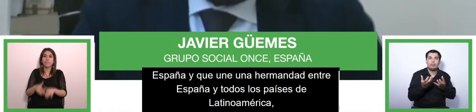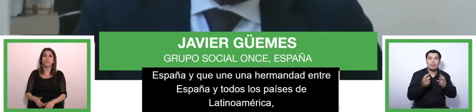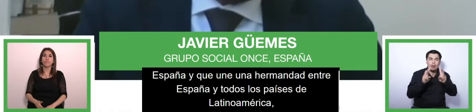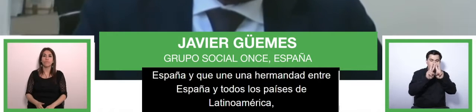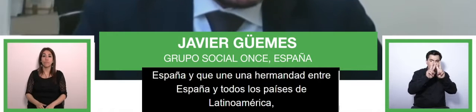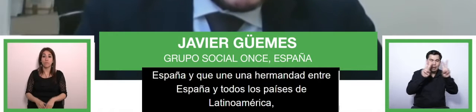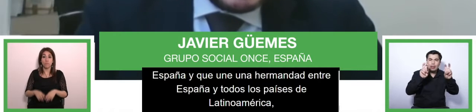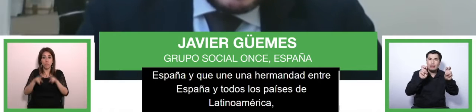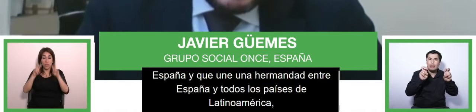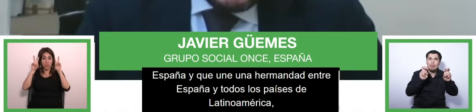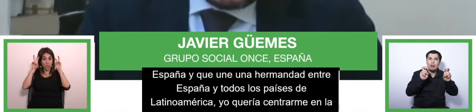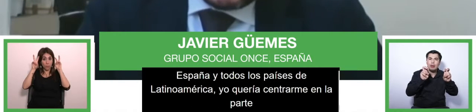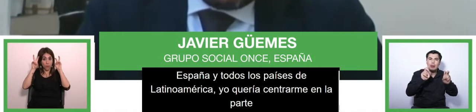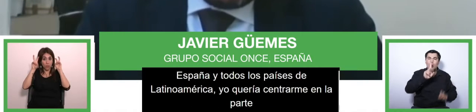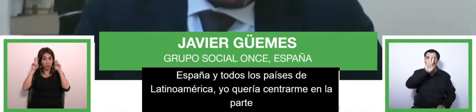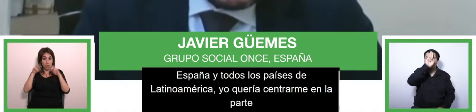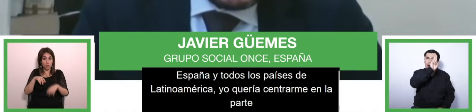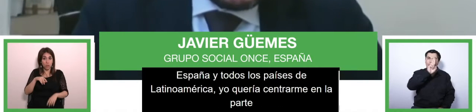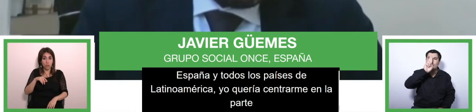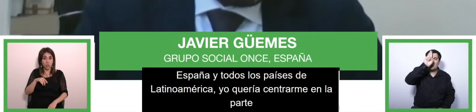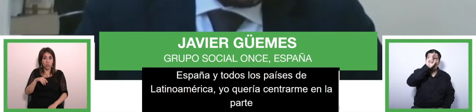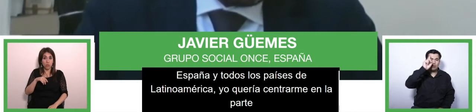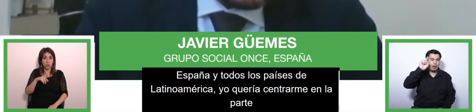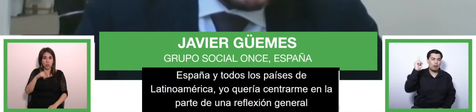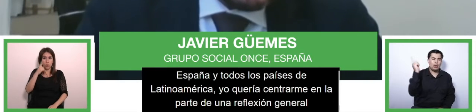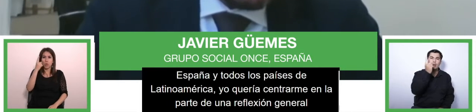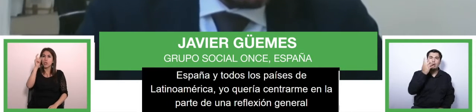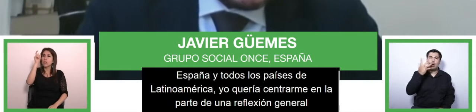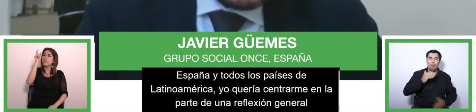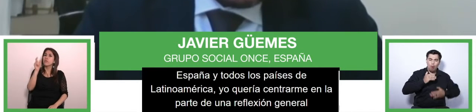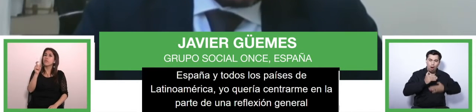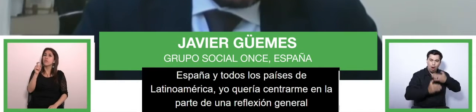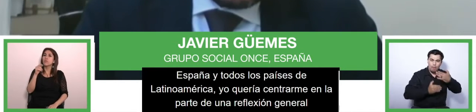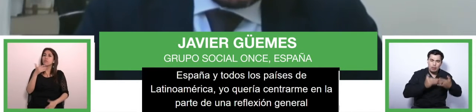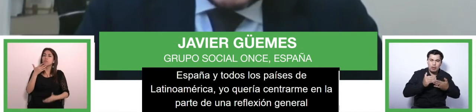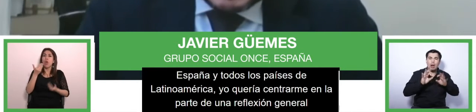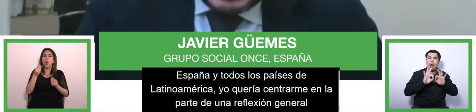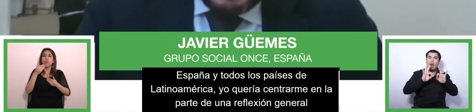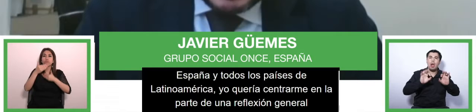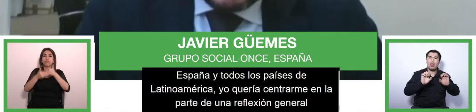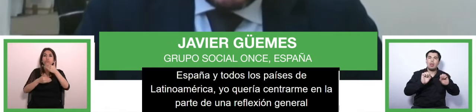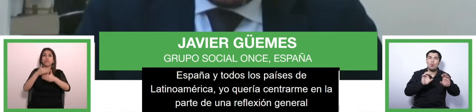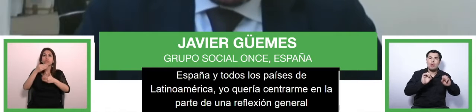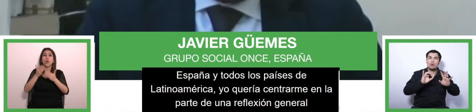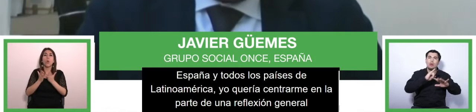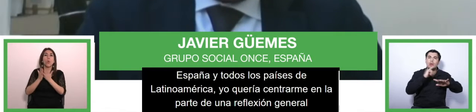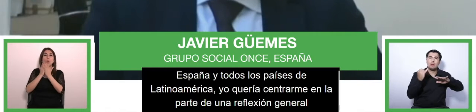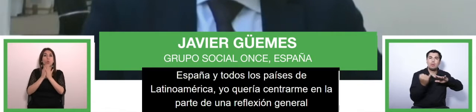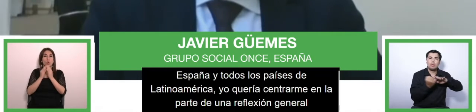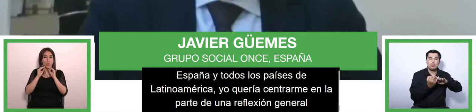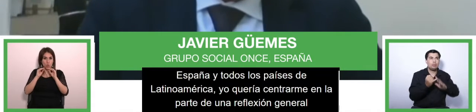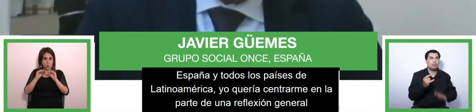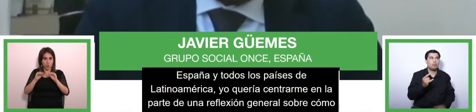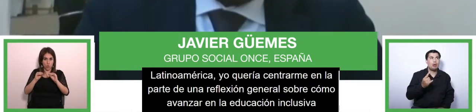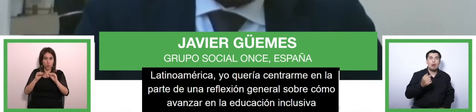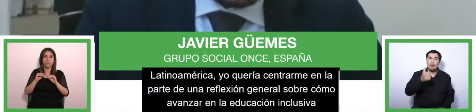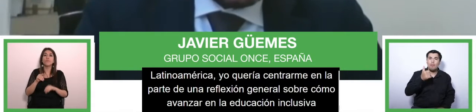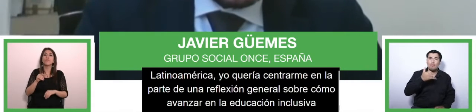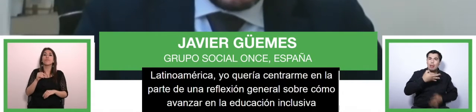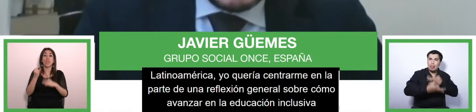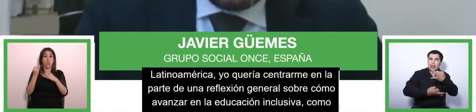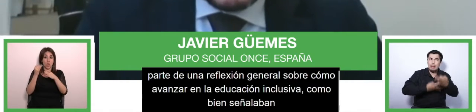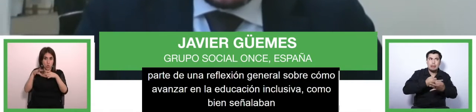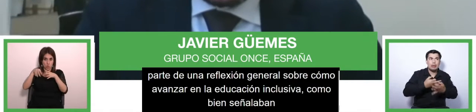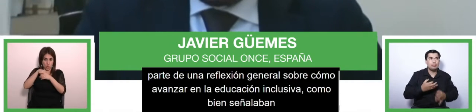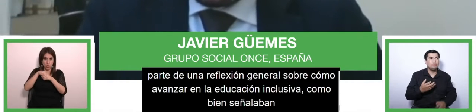una reflexión general sobre cómo avanzar en la educación inclusiva. Como bien señalabais, nosotros desde el Grupo Social 11 pues